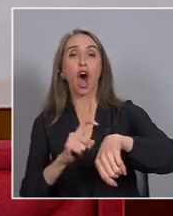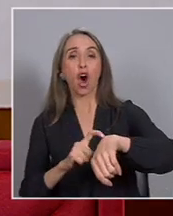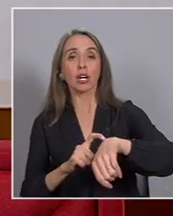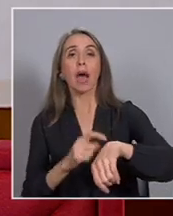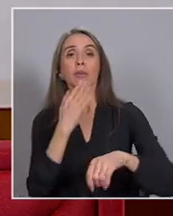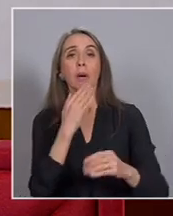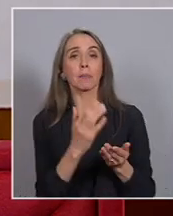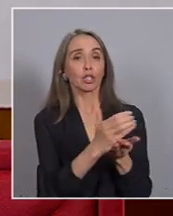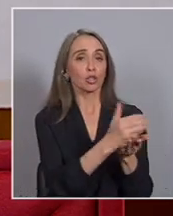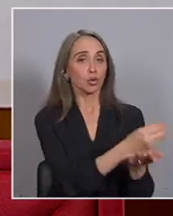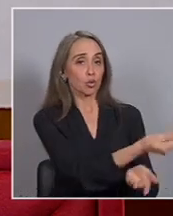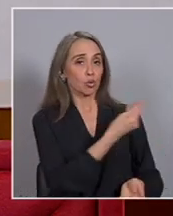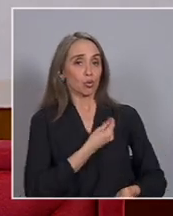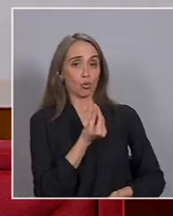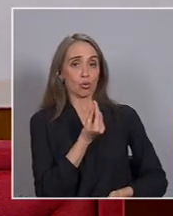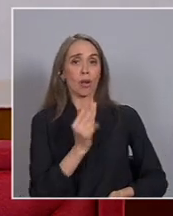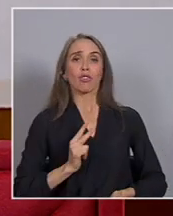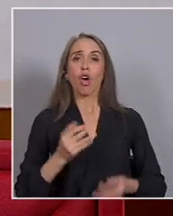porque tienen sueldos dignos.